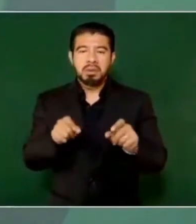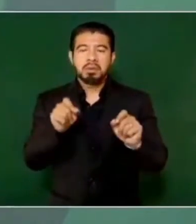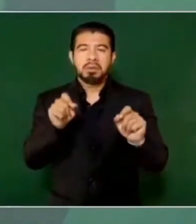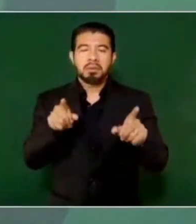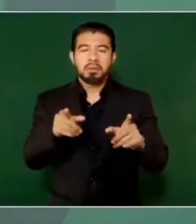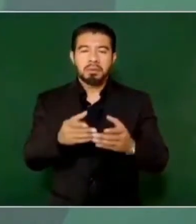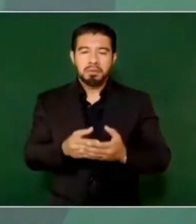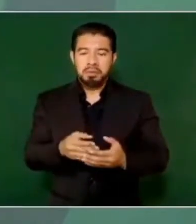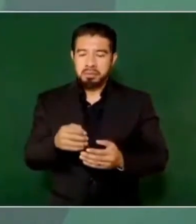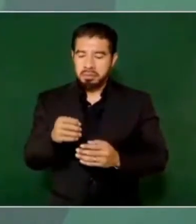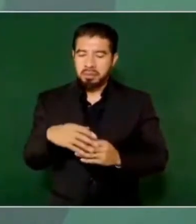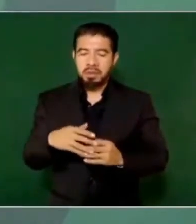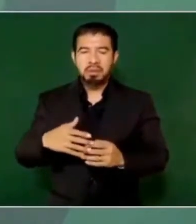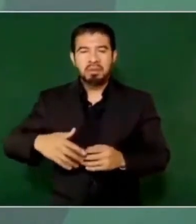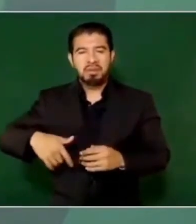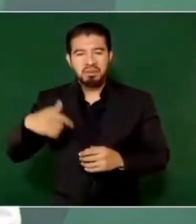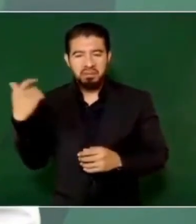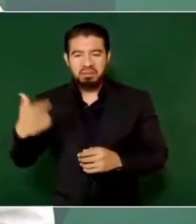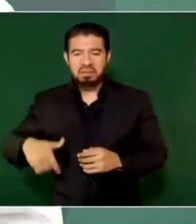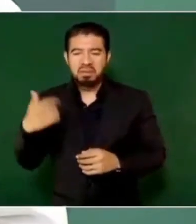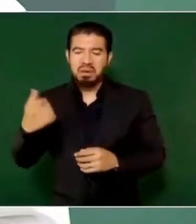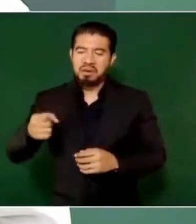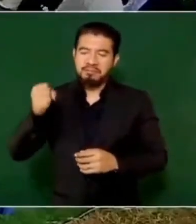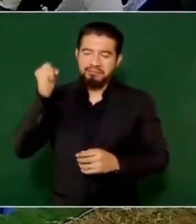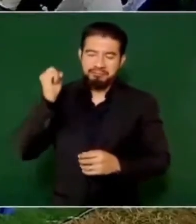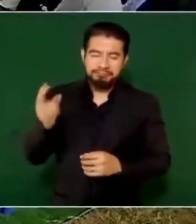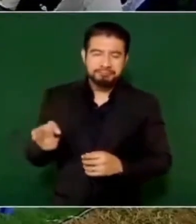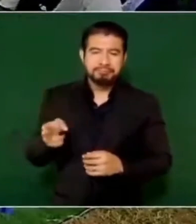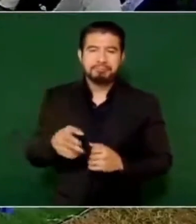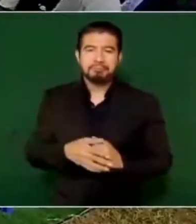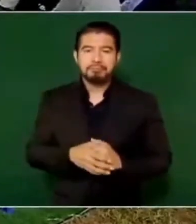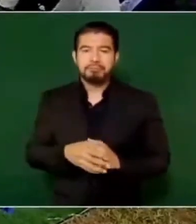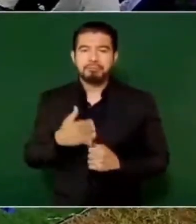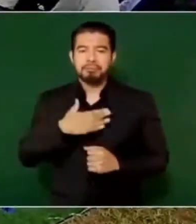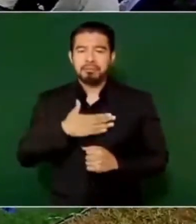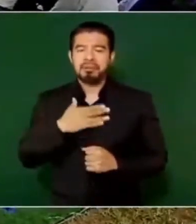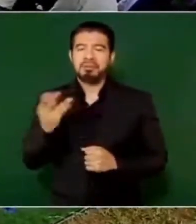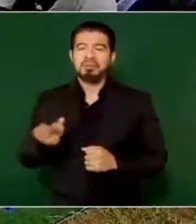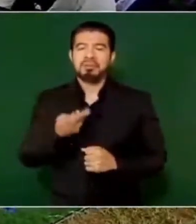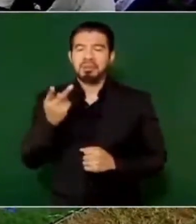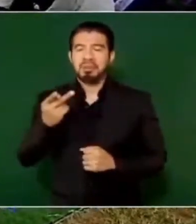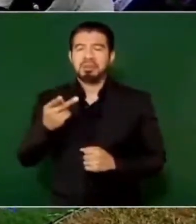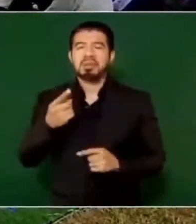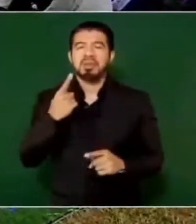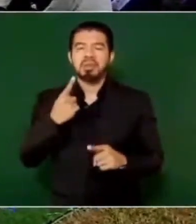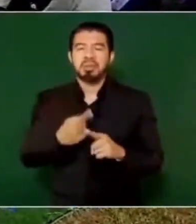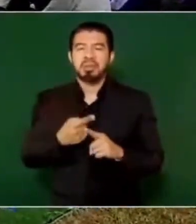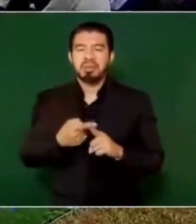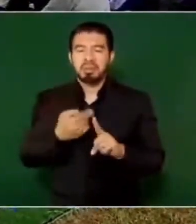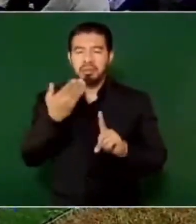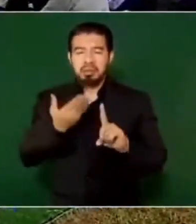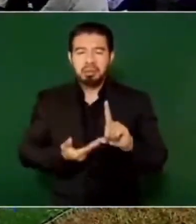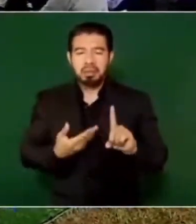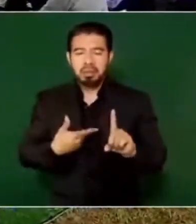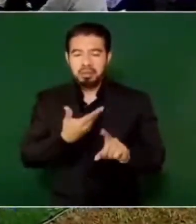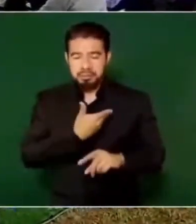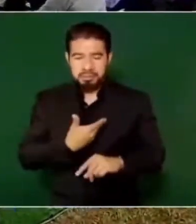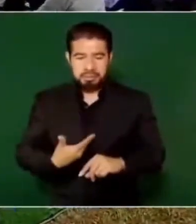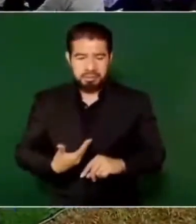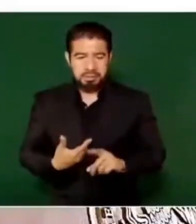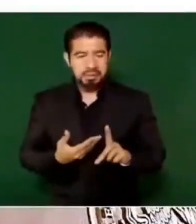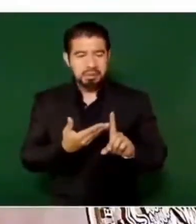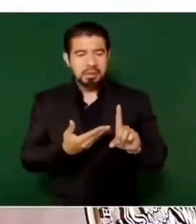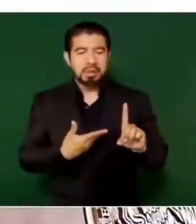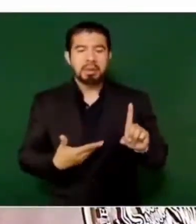de los adinerados, de los afortunados, y le pregunté: ¿quién es para ti el presidente